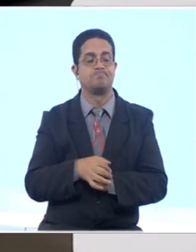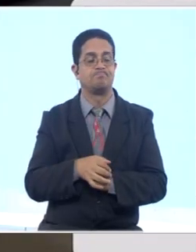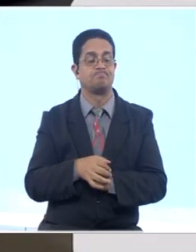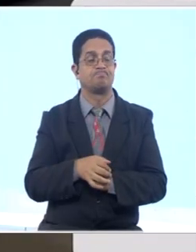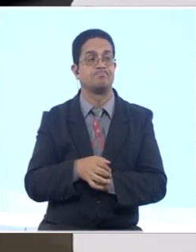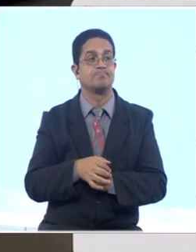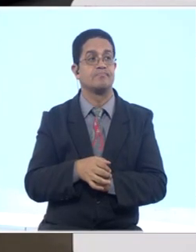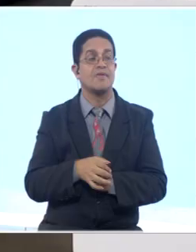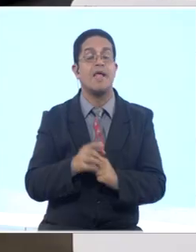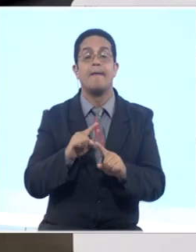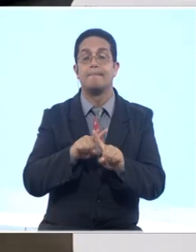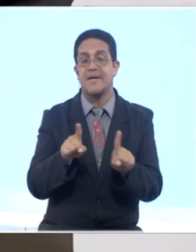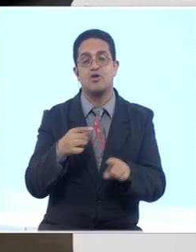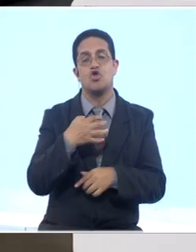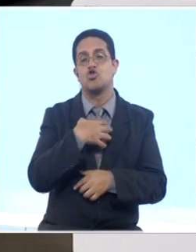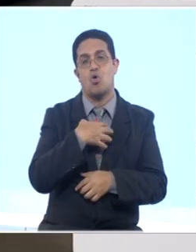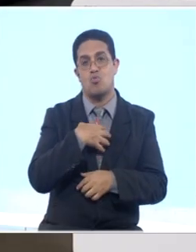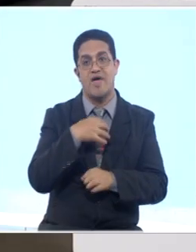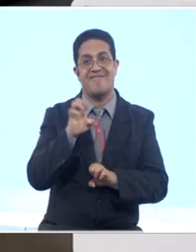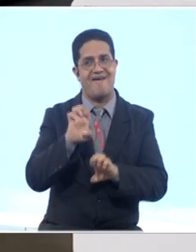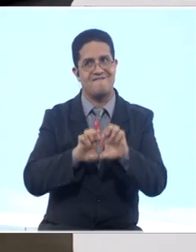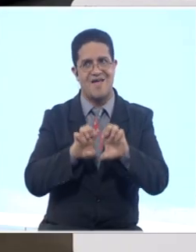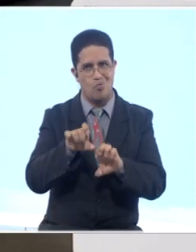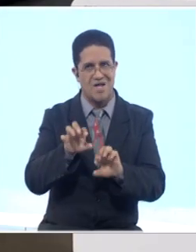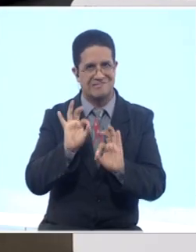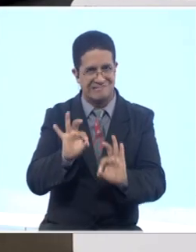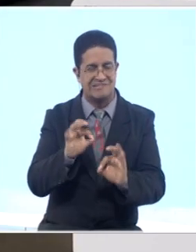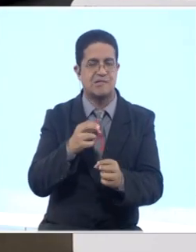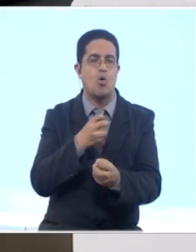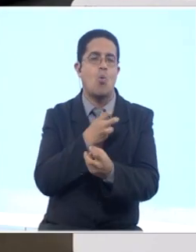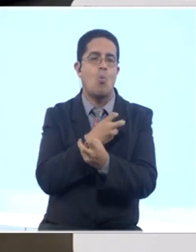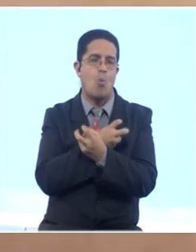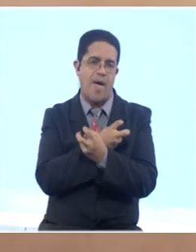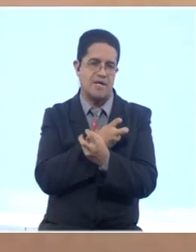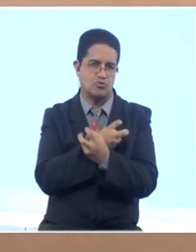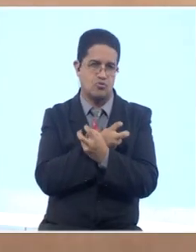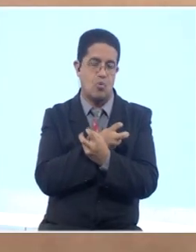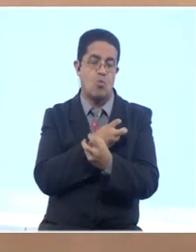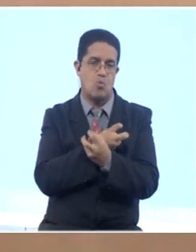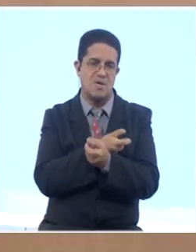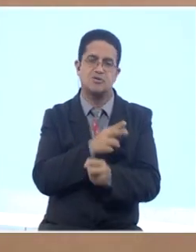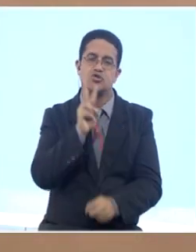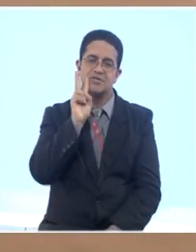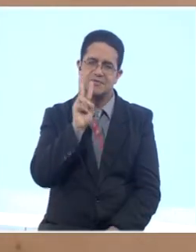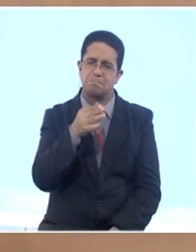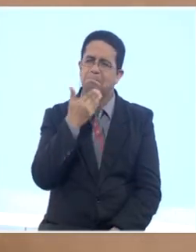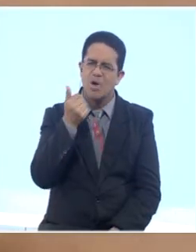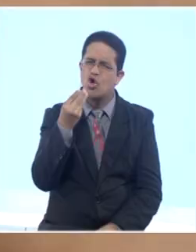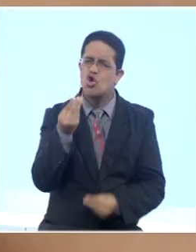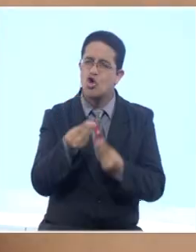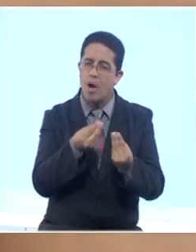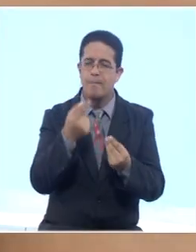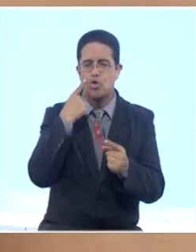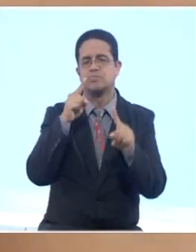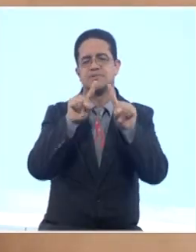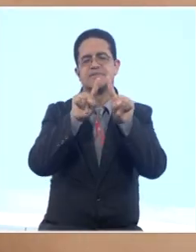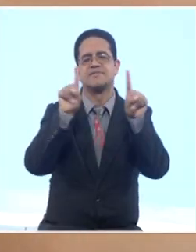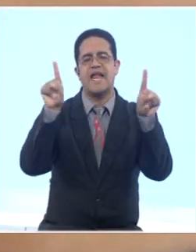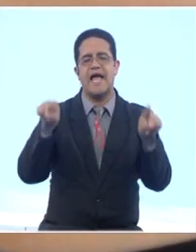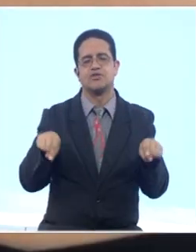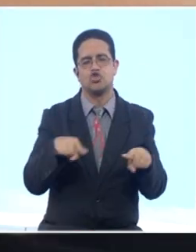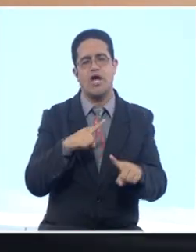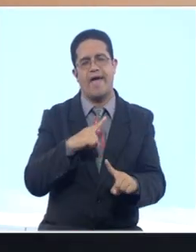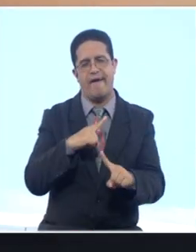embargo, no es evaluable como tal el hueso. El hueso se puede ver mejor por radiología, por rayos X, que